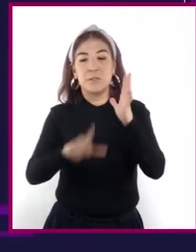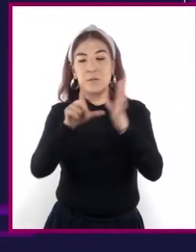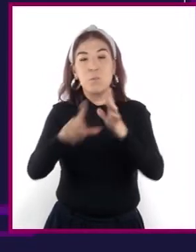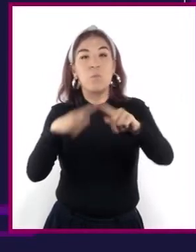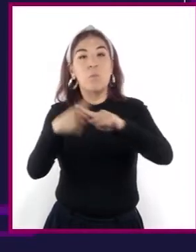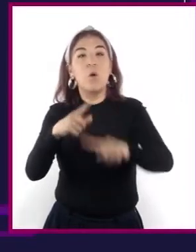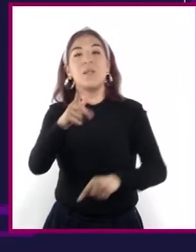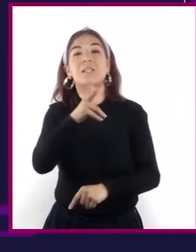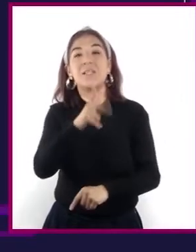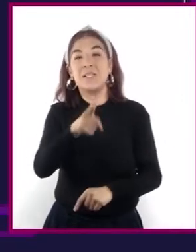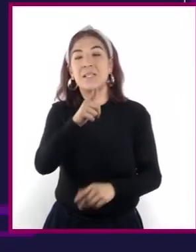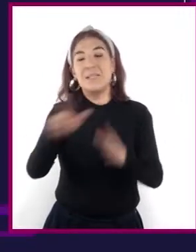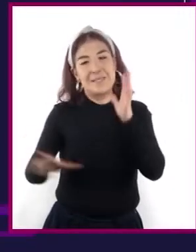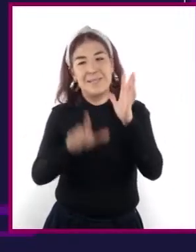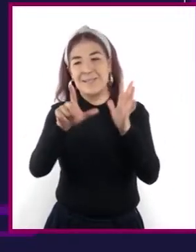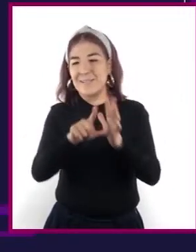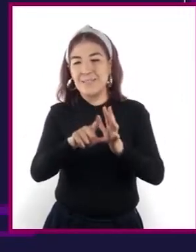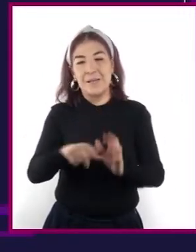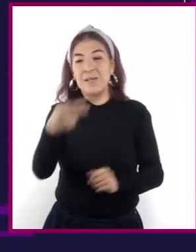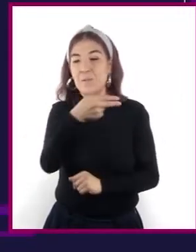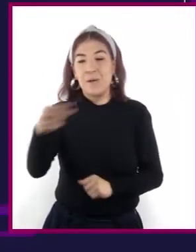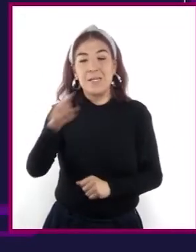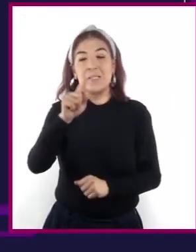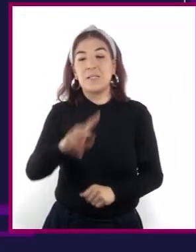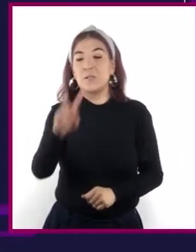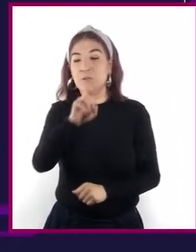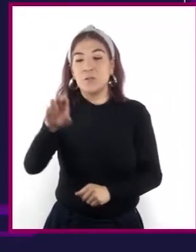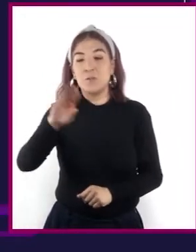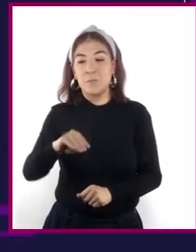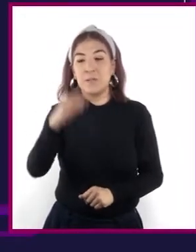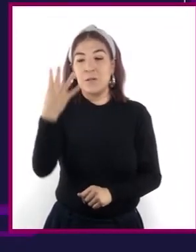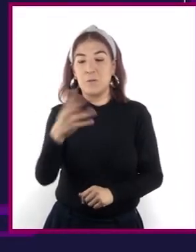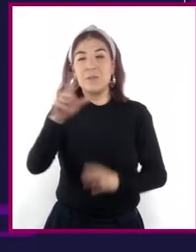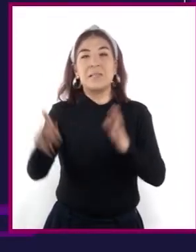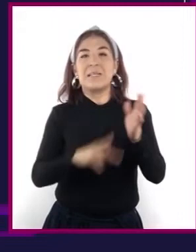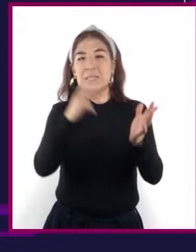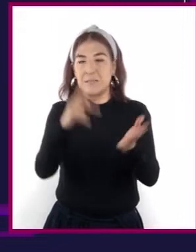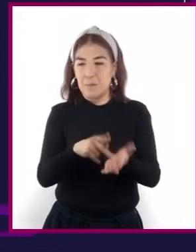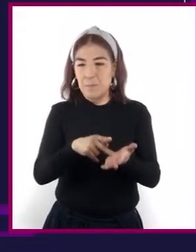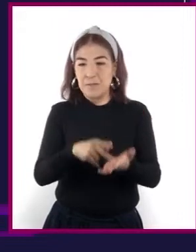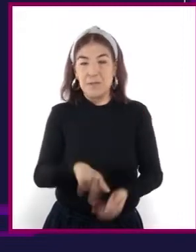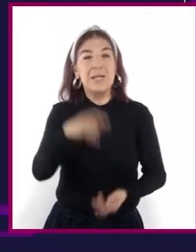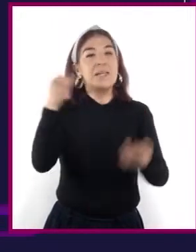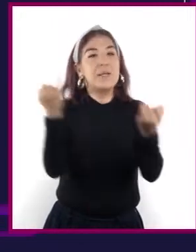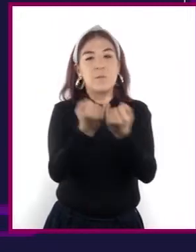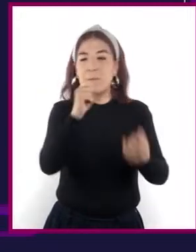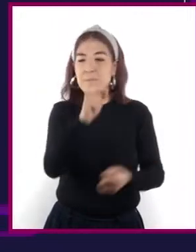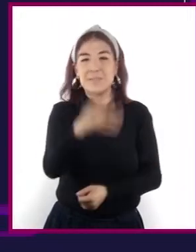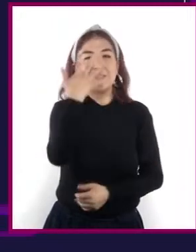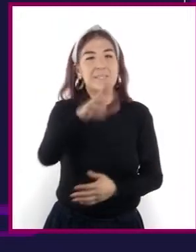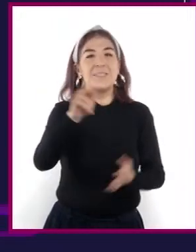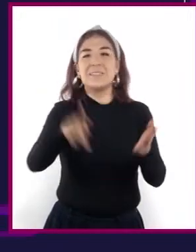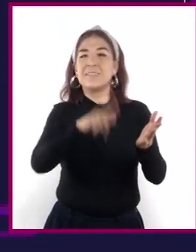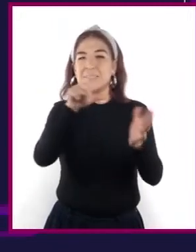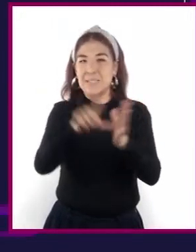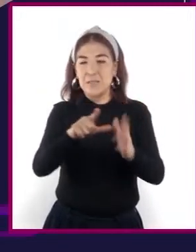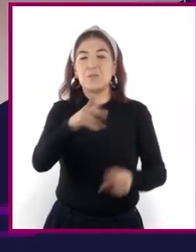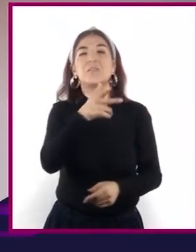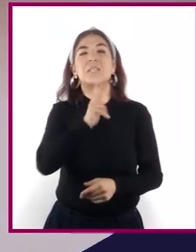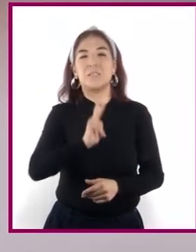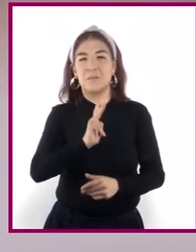litro, que es igual a 294 kilómetros. Lo mismo se hace para 10 litros de gasolina.